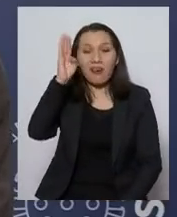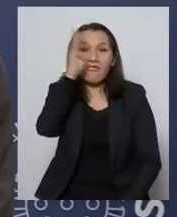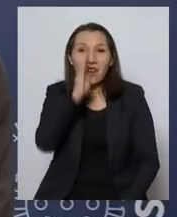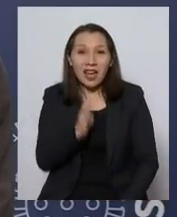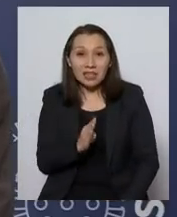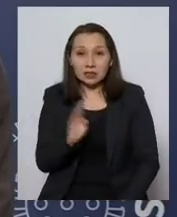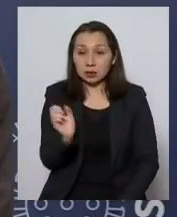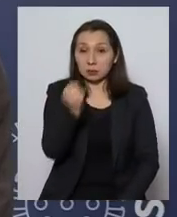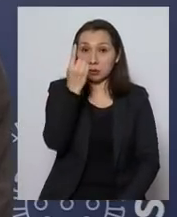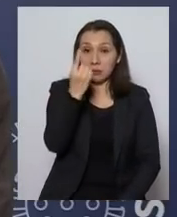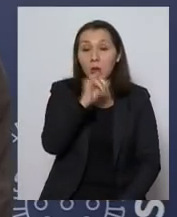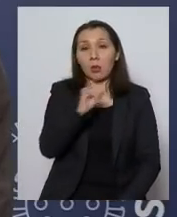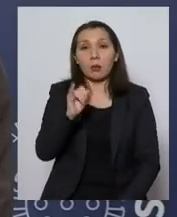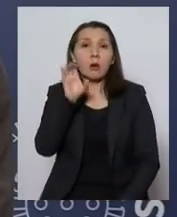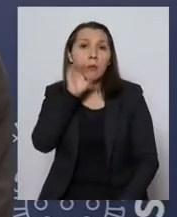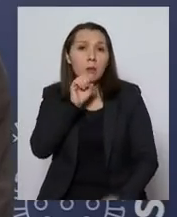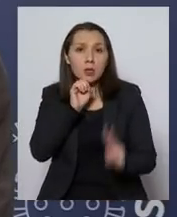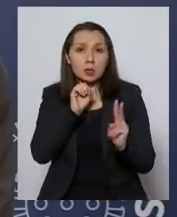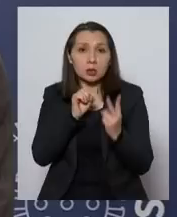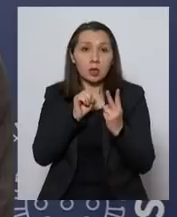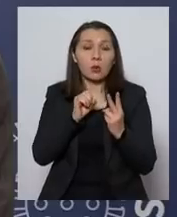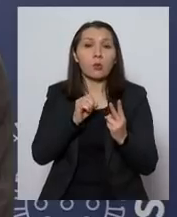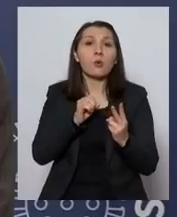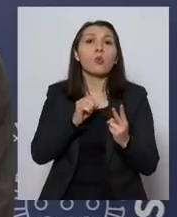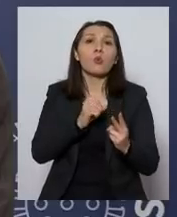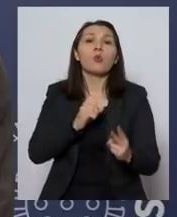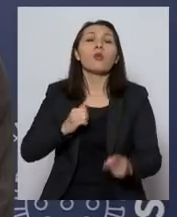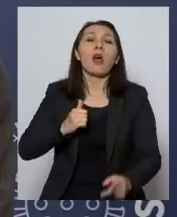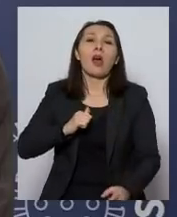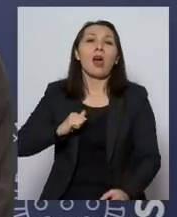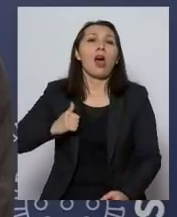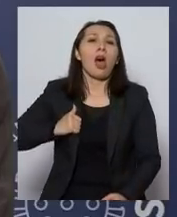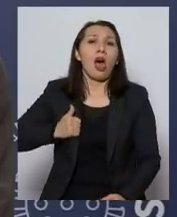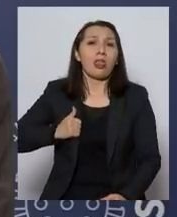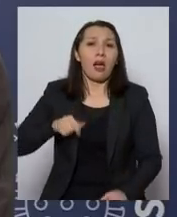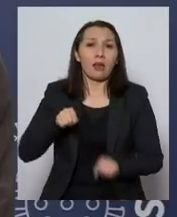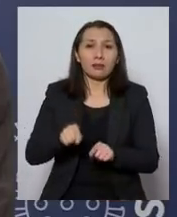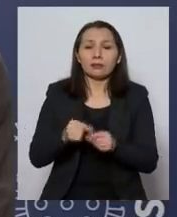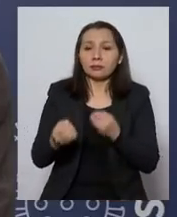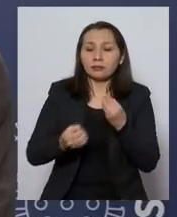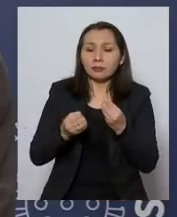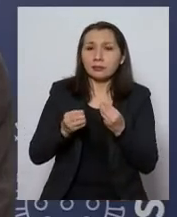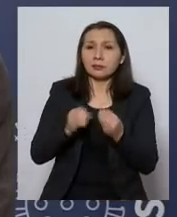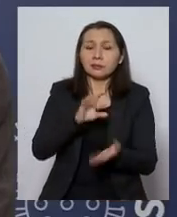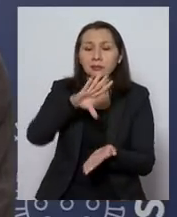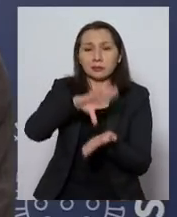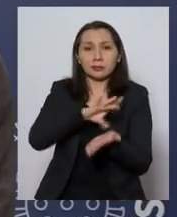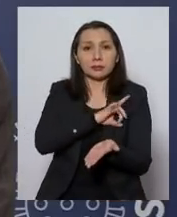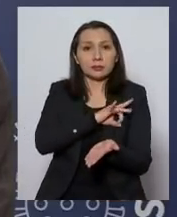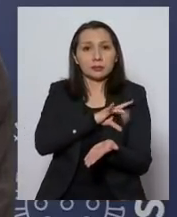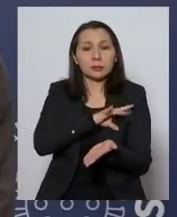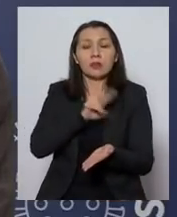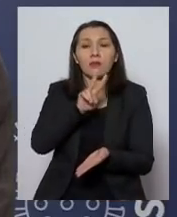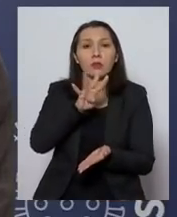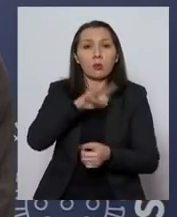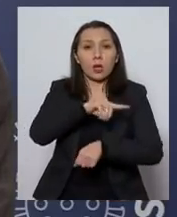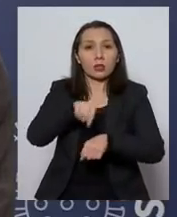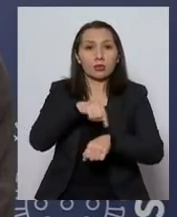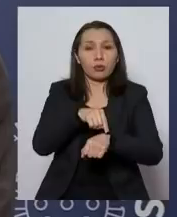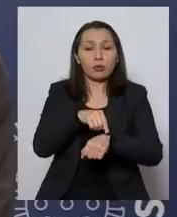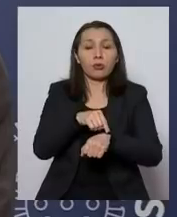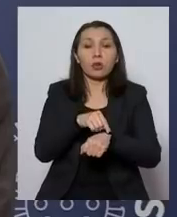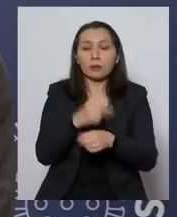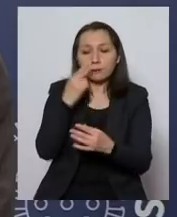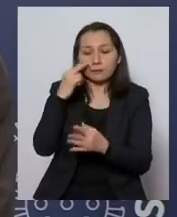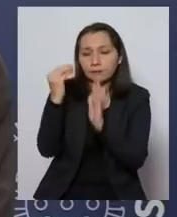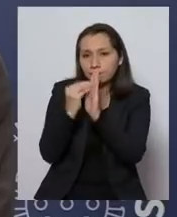Brasil en primer lugar, después Perú, Canadá. ¿Cuál es la situación de nuestro país en las últimas 24 horas?